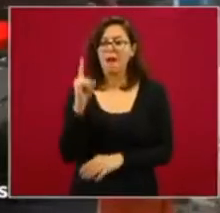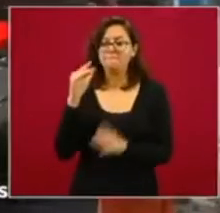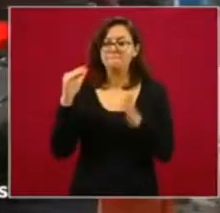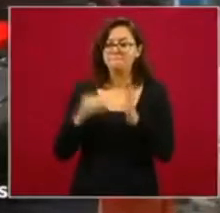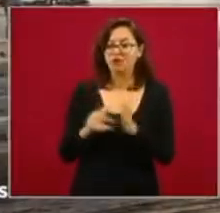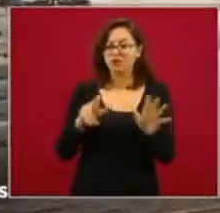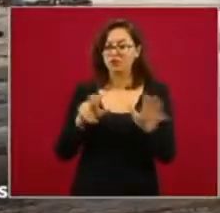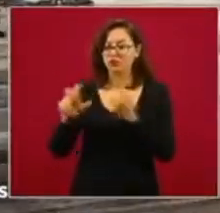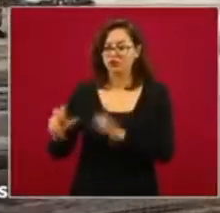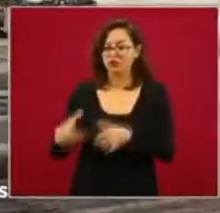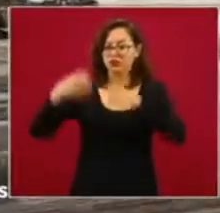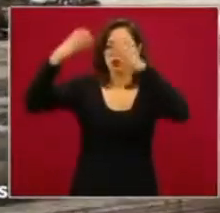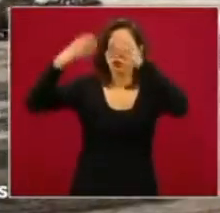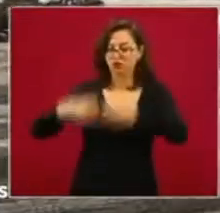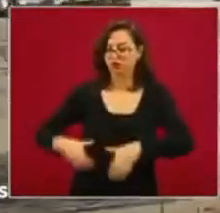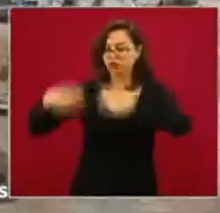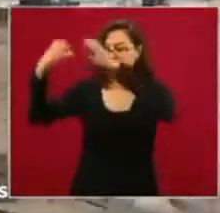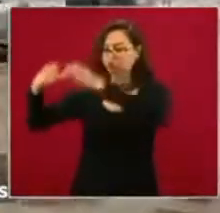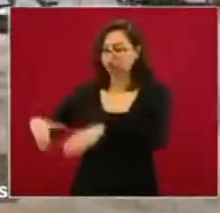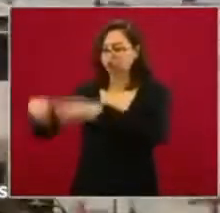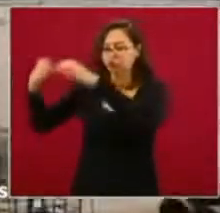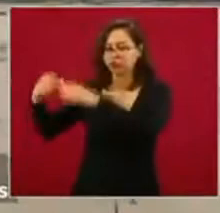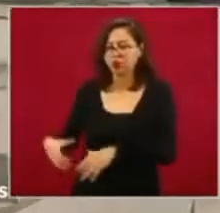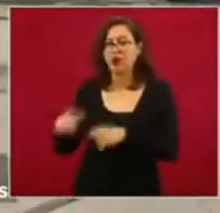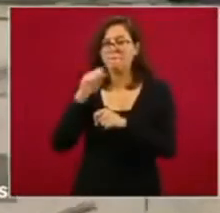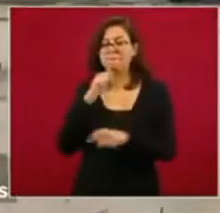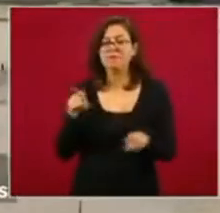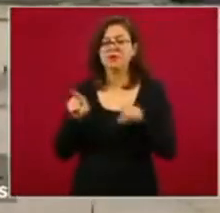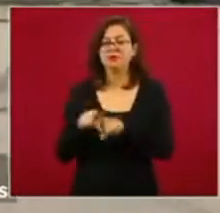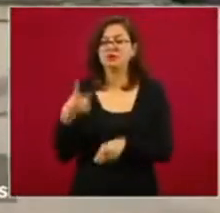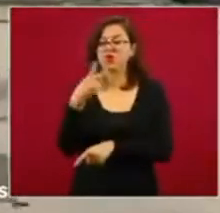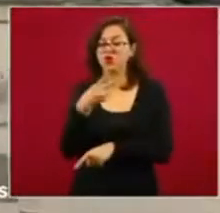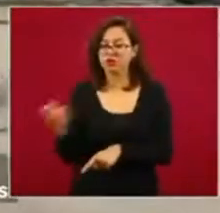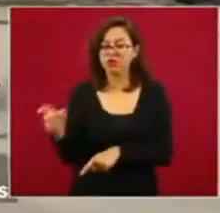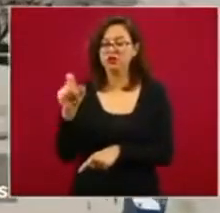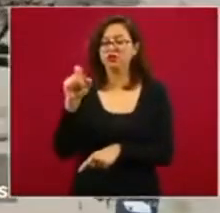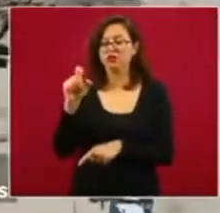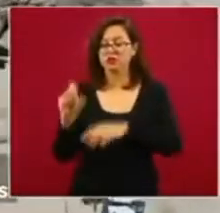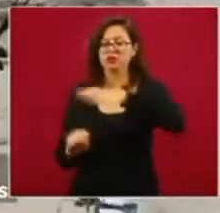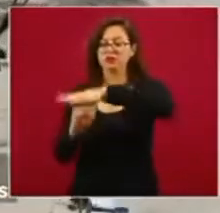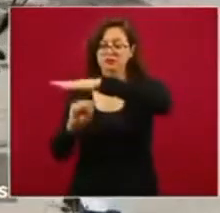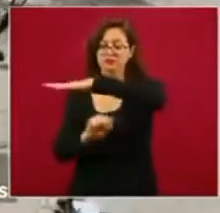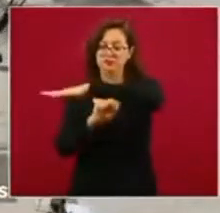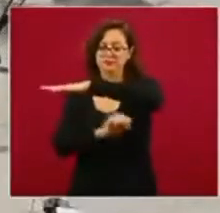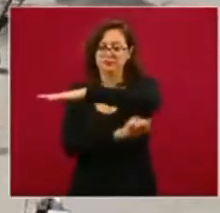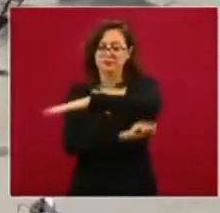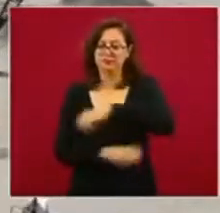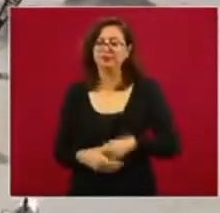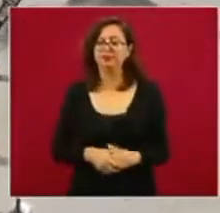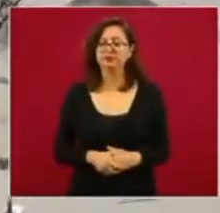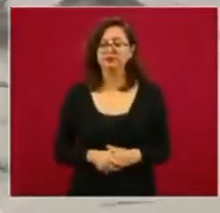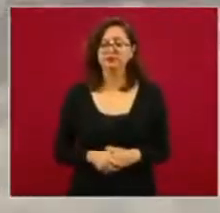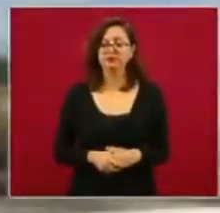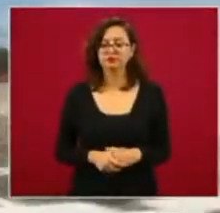de 17.623, así como 220 pilas de 1.623.